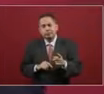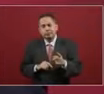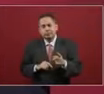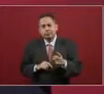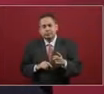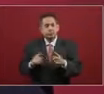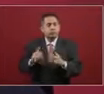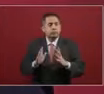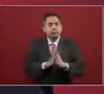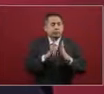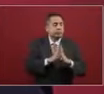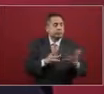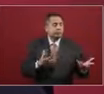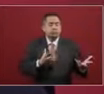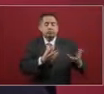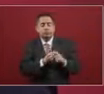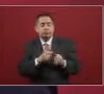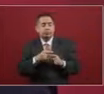participación